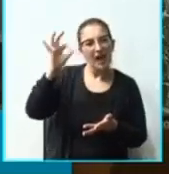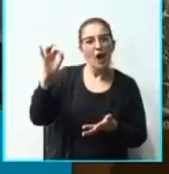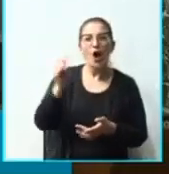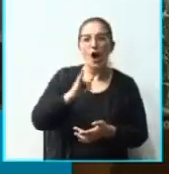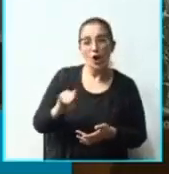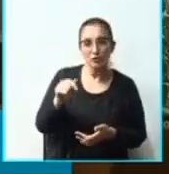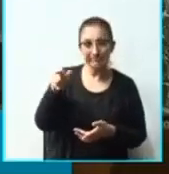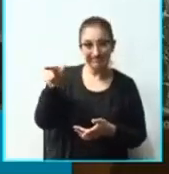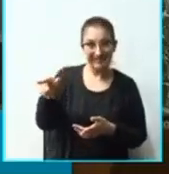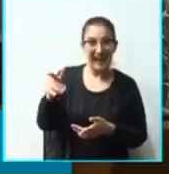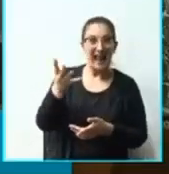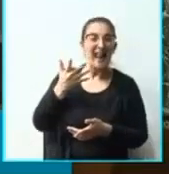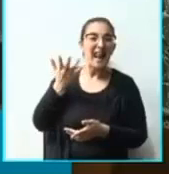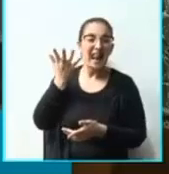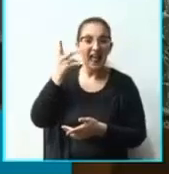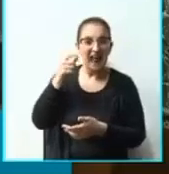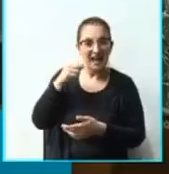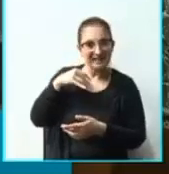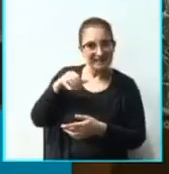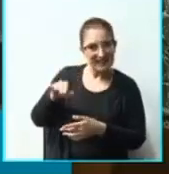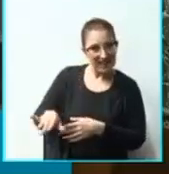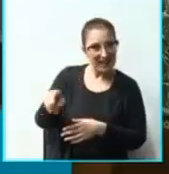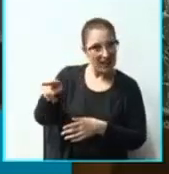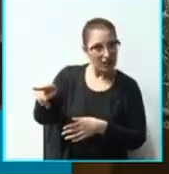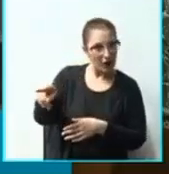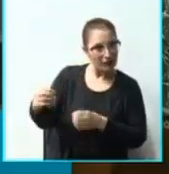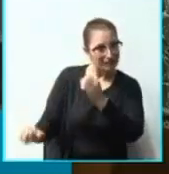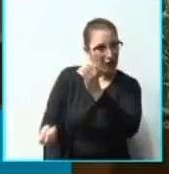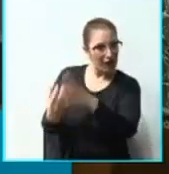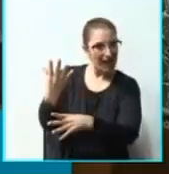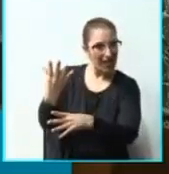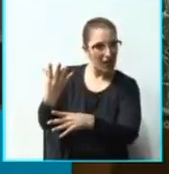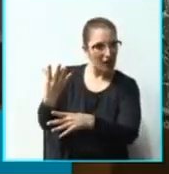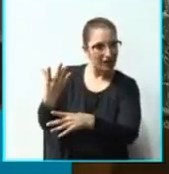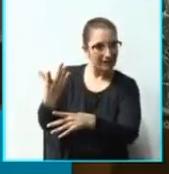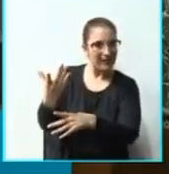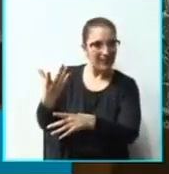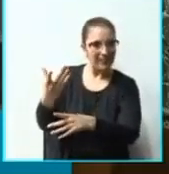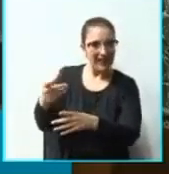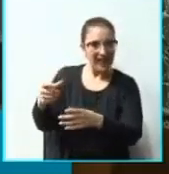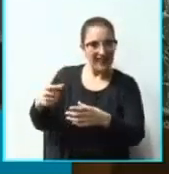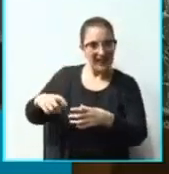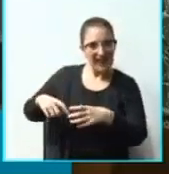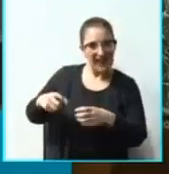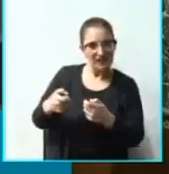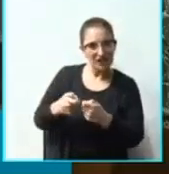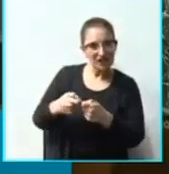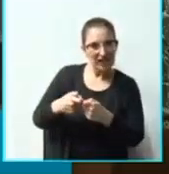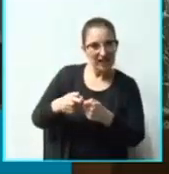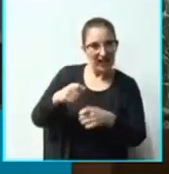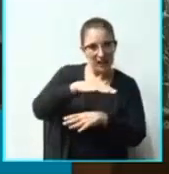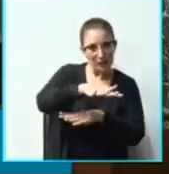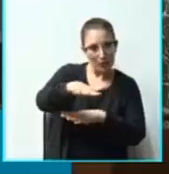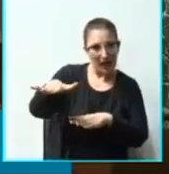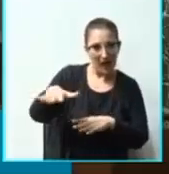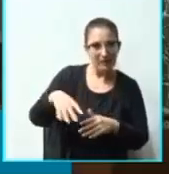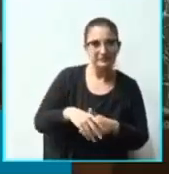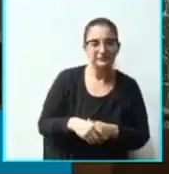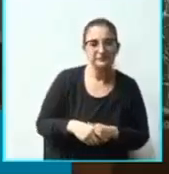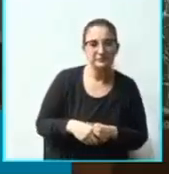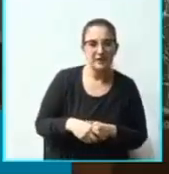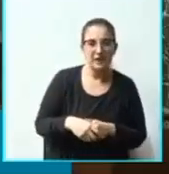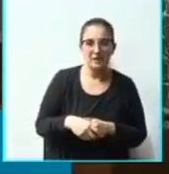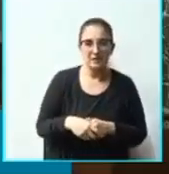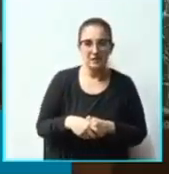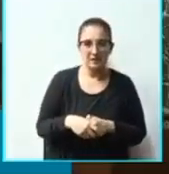de uno de los fundadores de la sociedad rural. Los que han ido a la Feria del Libro verán el nombre de Martínez de Hoz